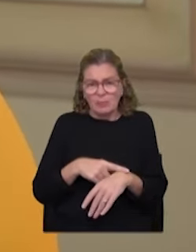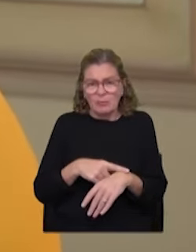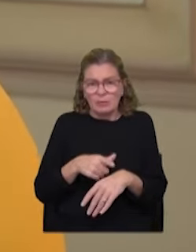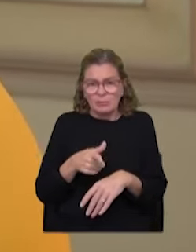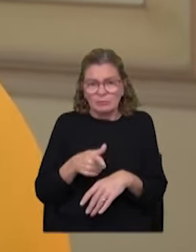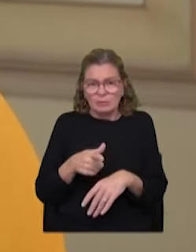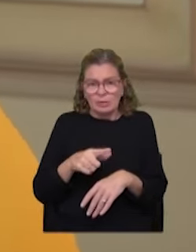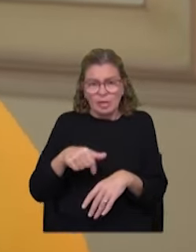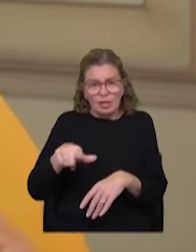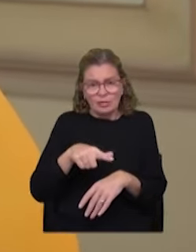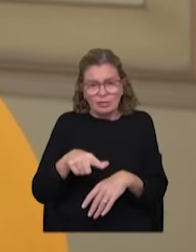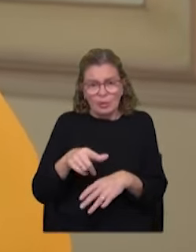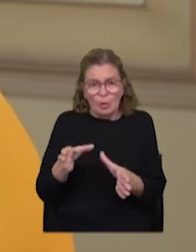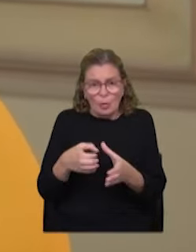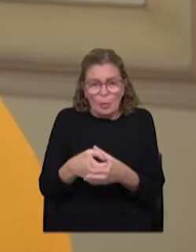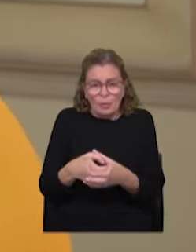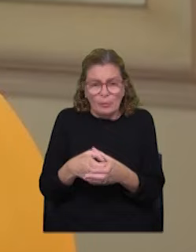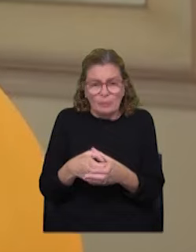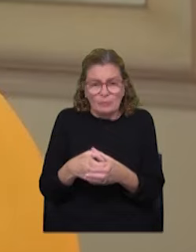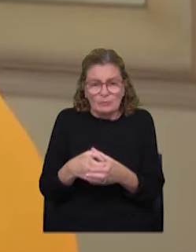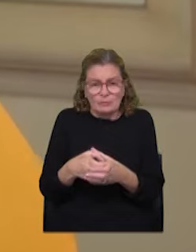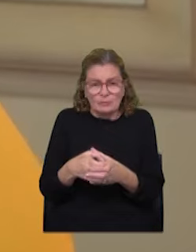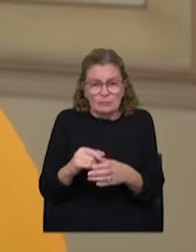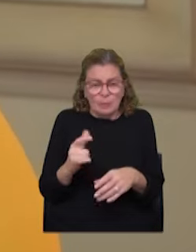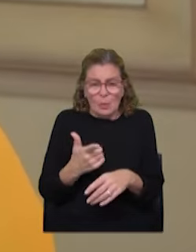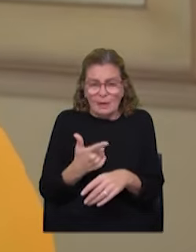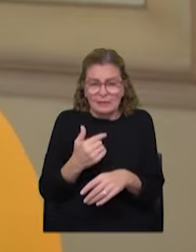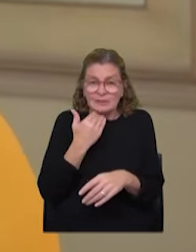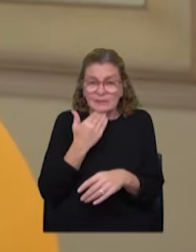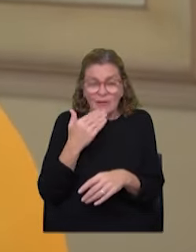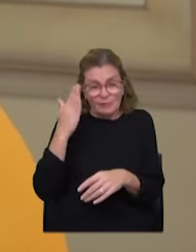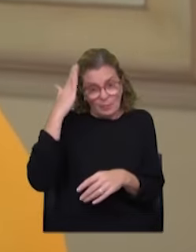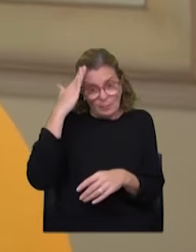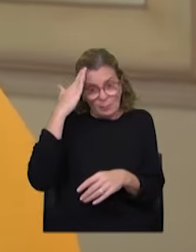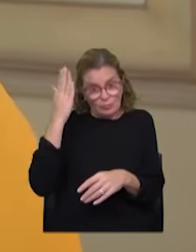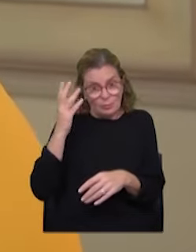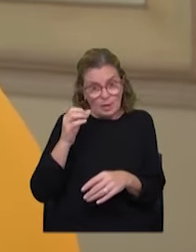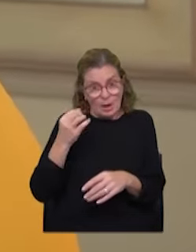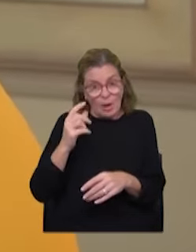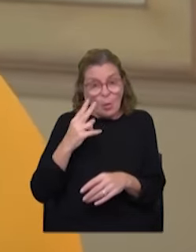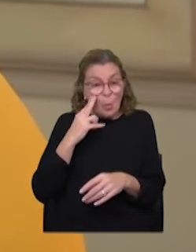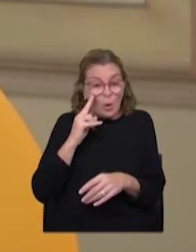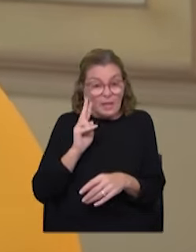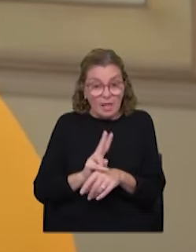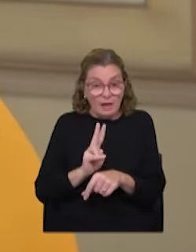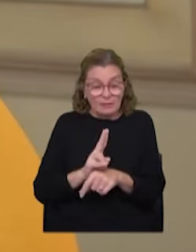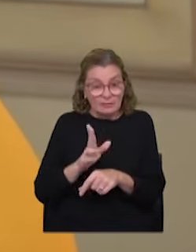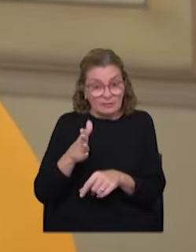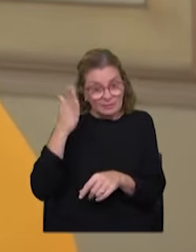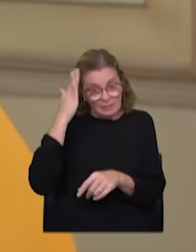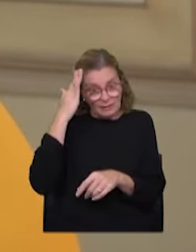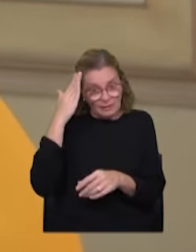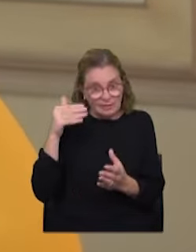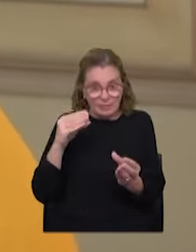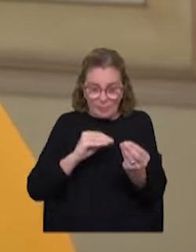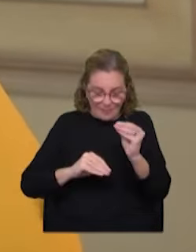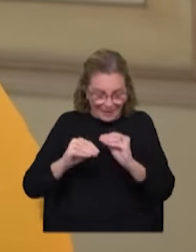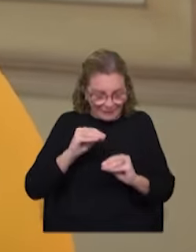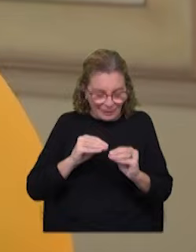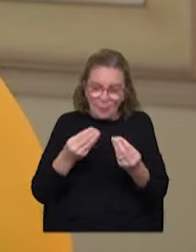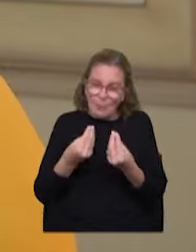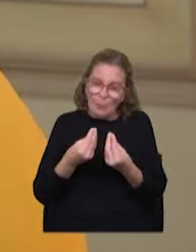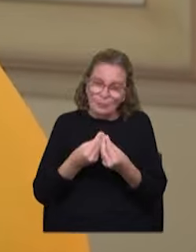ejercicios que Eh bueno no hay que saber mucho Sobre defensa para saber que son ejercicios que se planifican con mucho